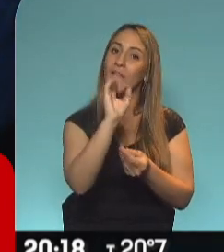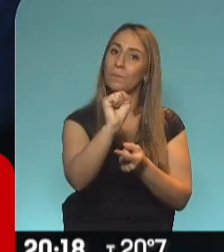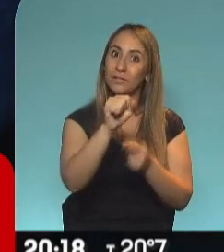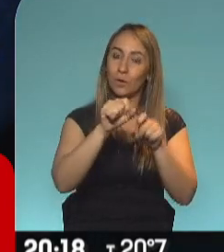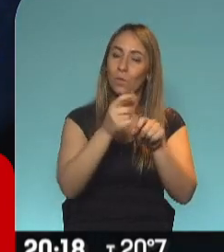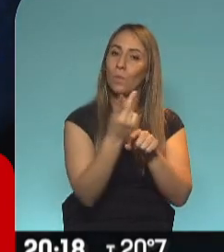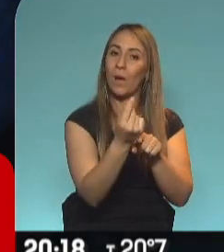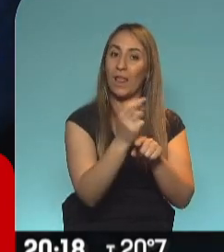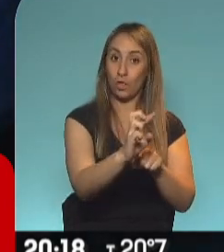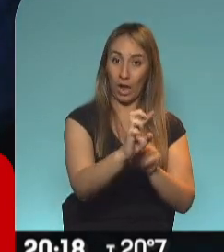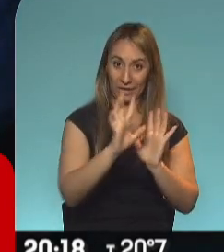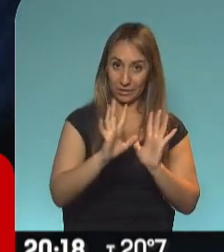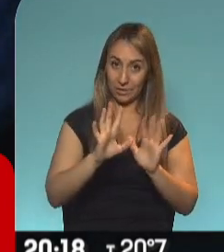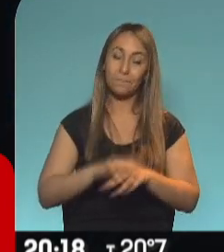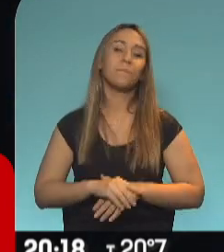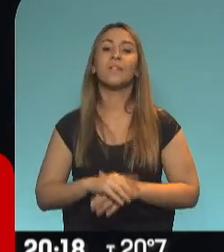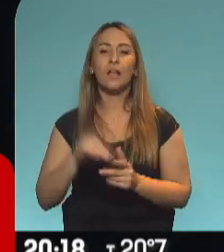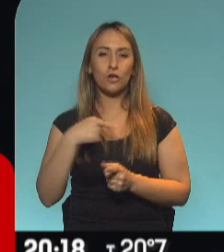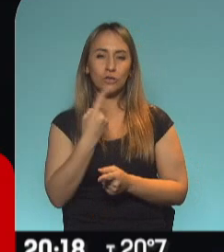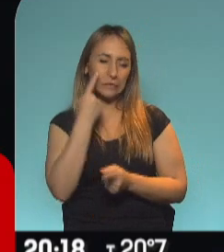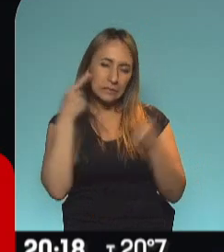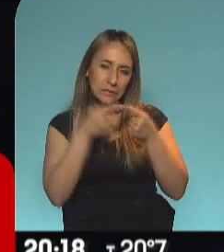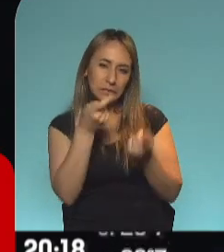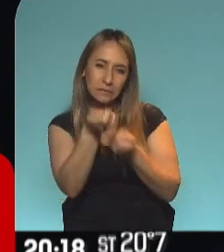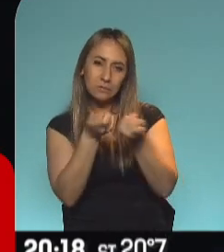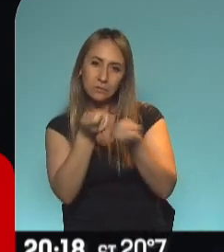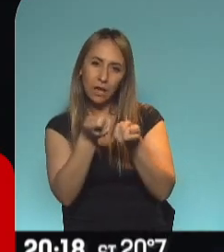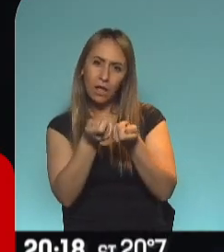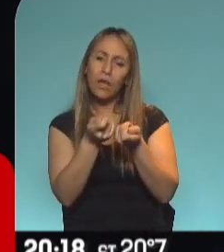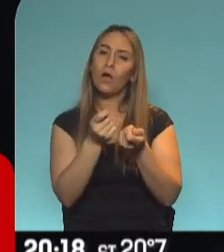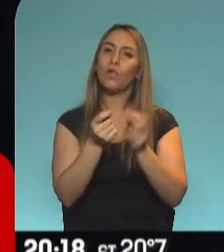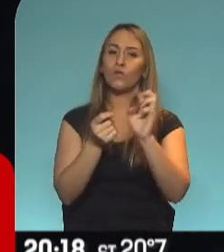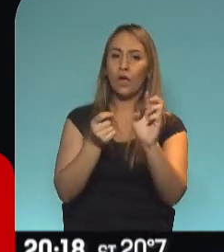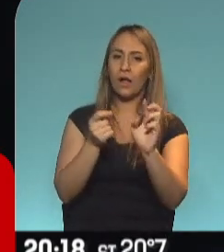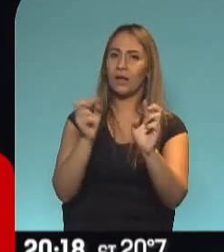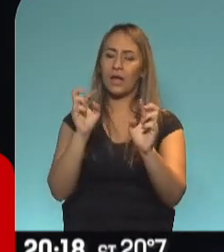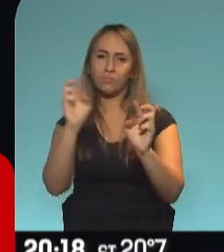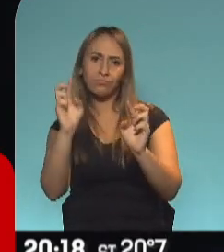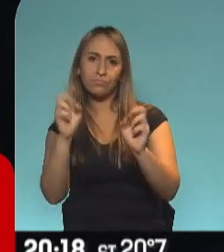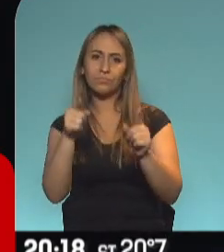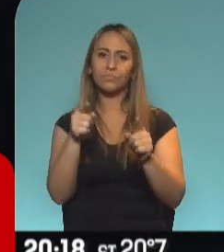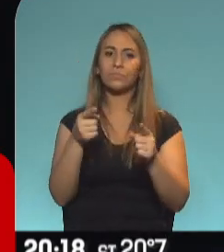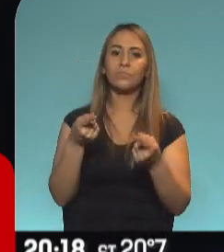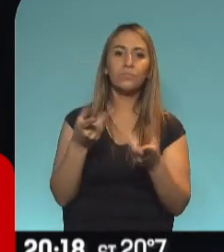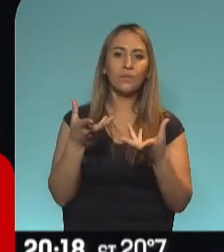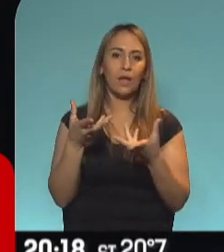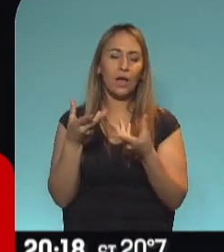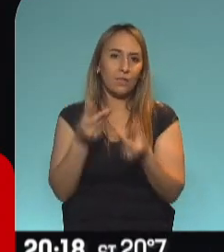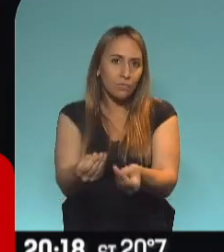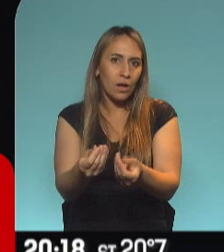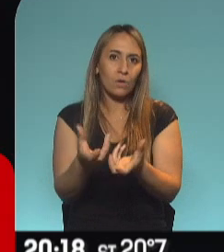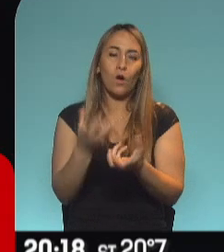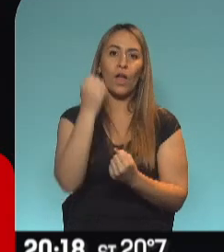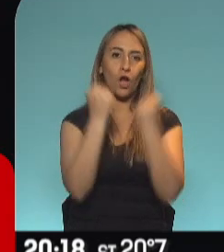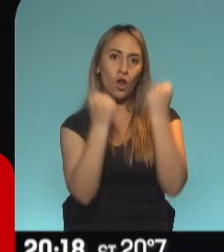en la dirección de regulaciones en la cuenta capital distintas que estas, macroprudenciales que ayuden a contener la volatilidad macroeconómica,